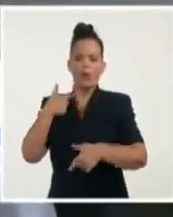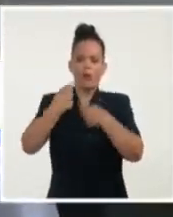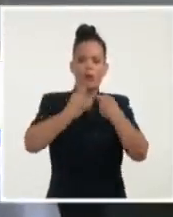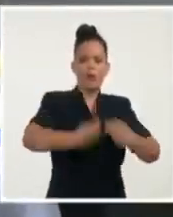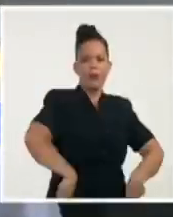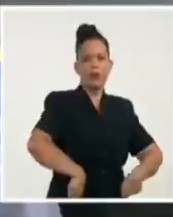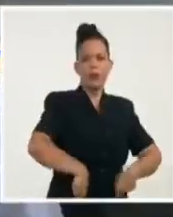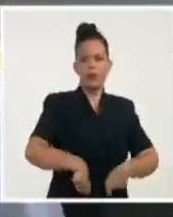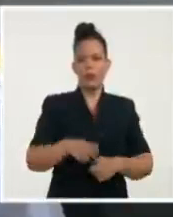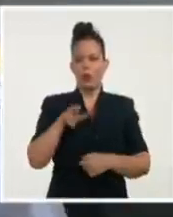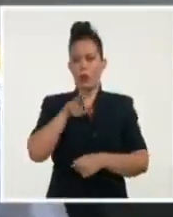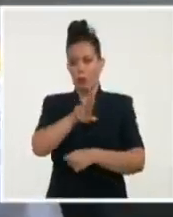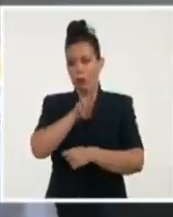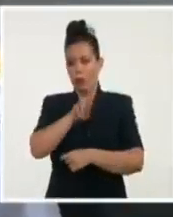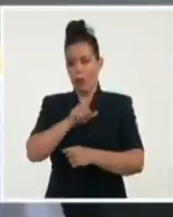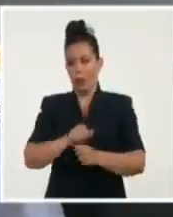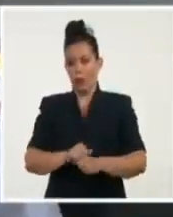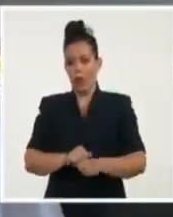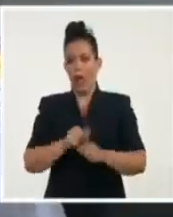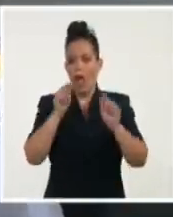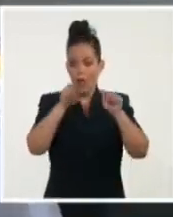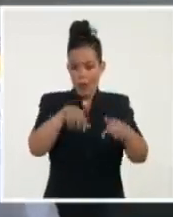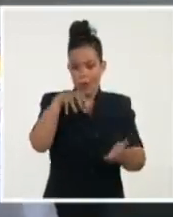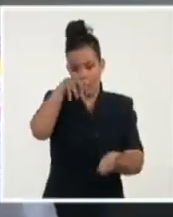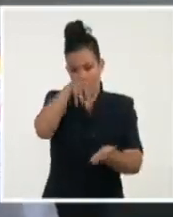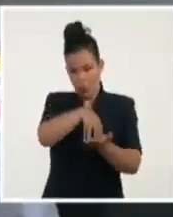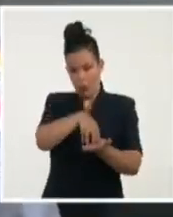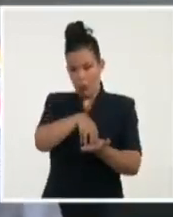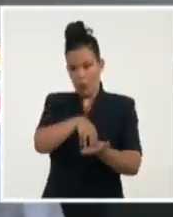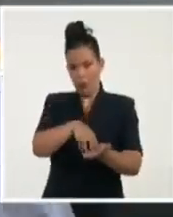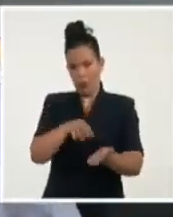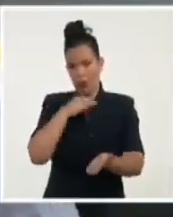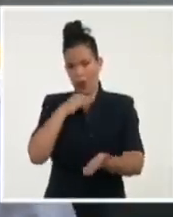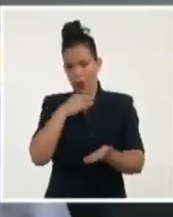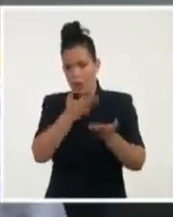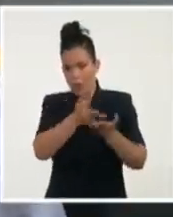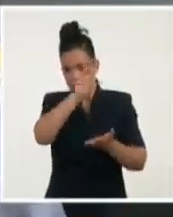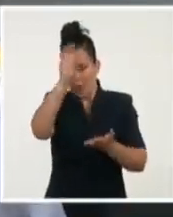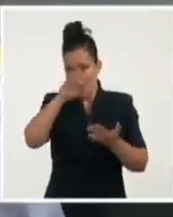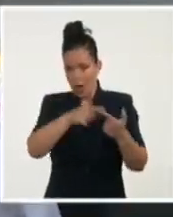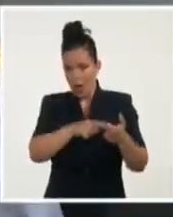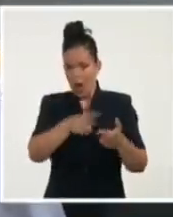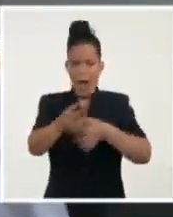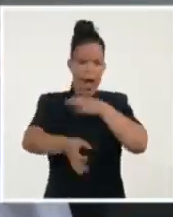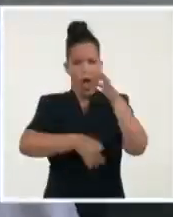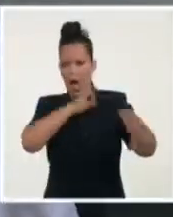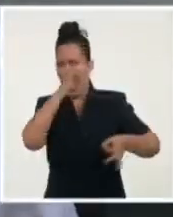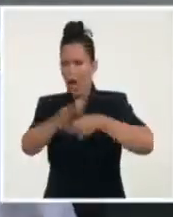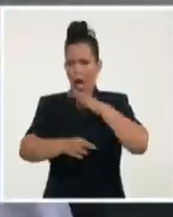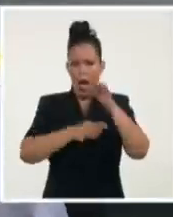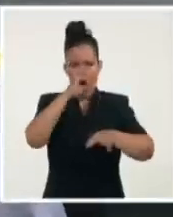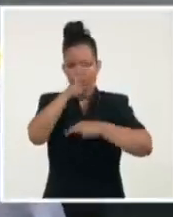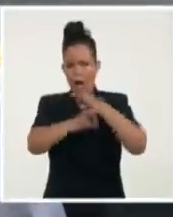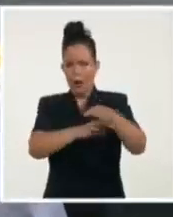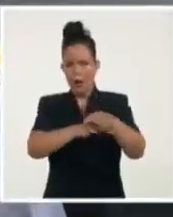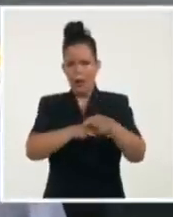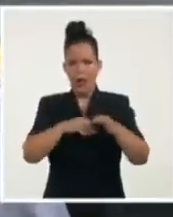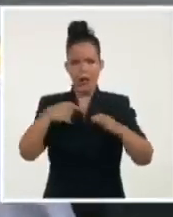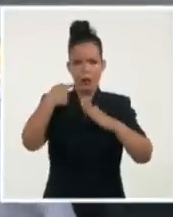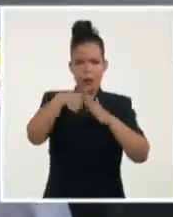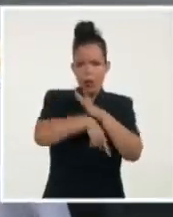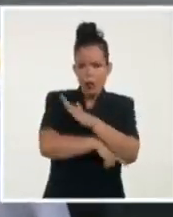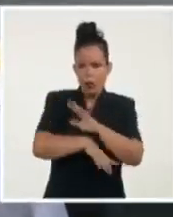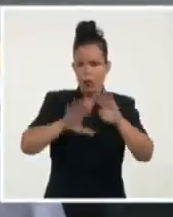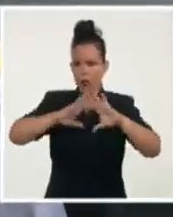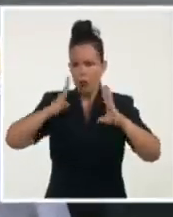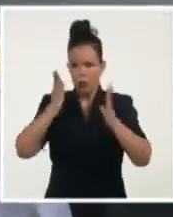rápido e inmediato hacia la unidad. Ahí me esclarecieron de la misión, me explicaron que había una situación en la capital.